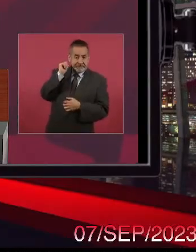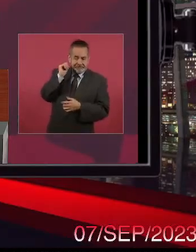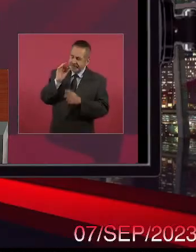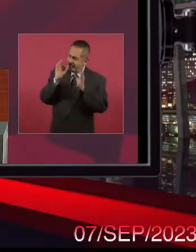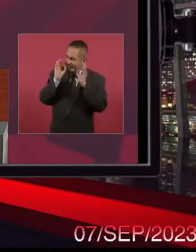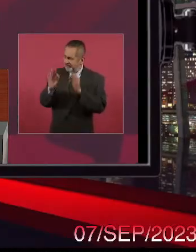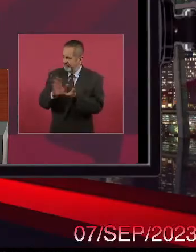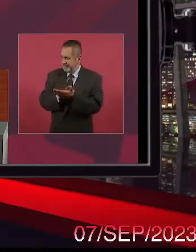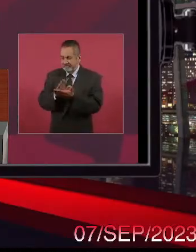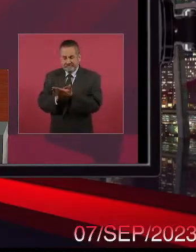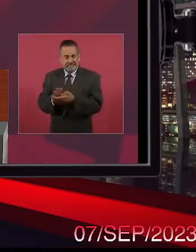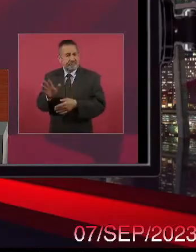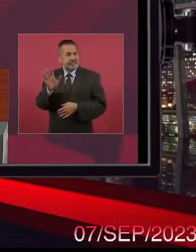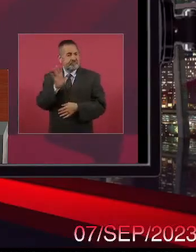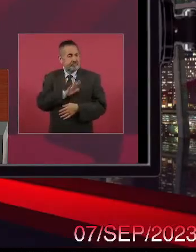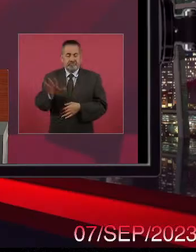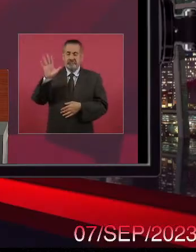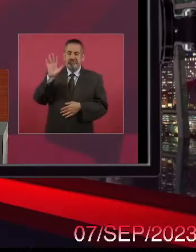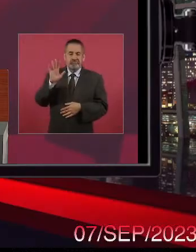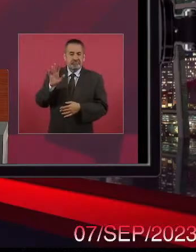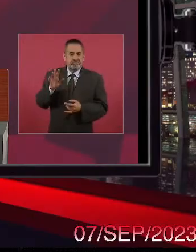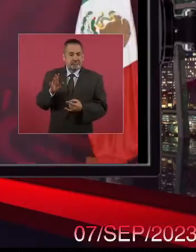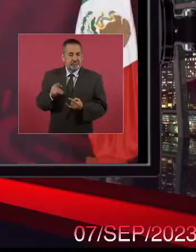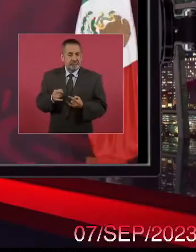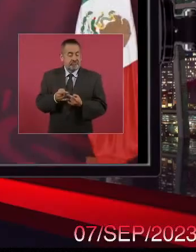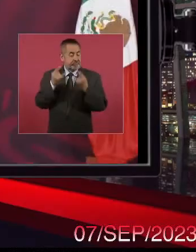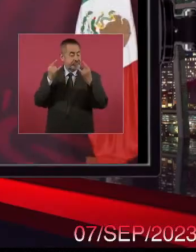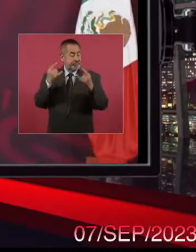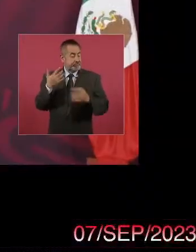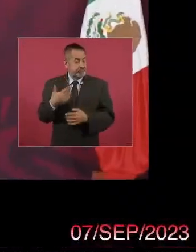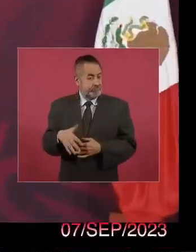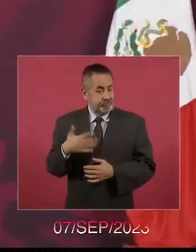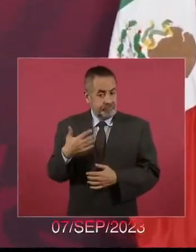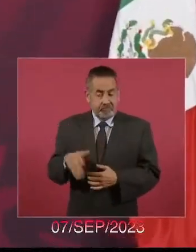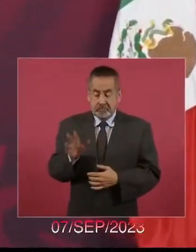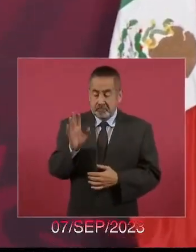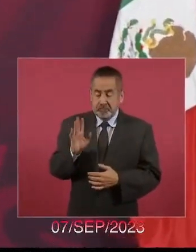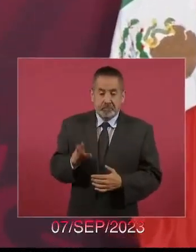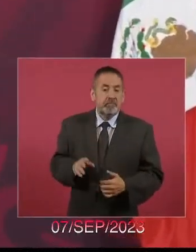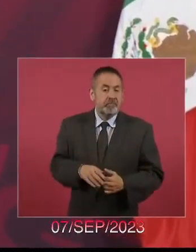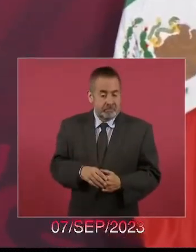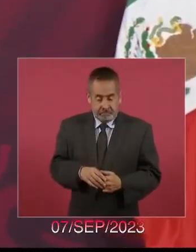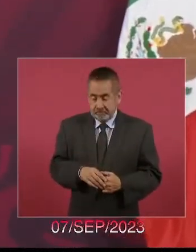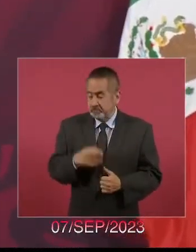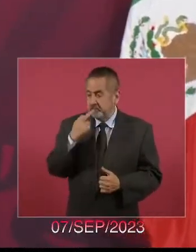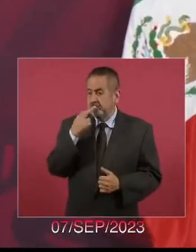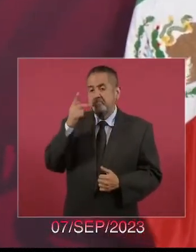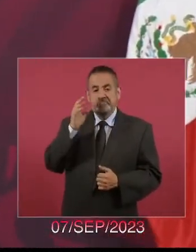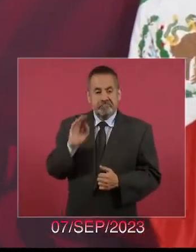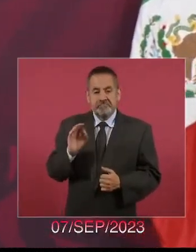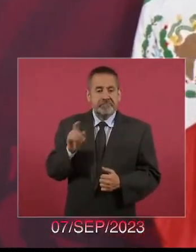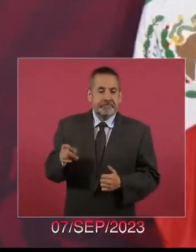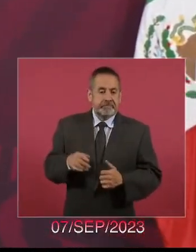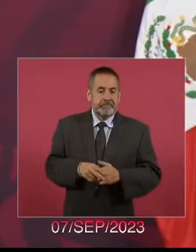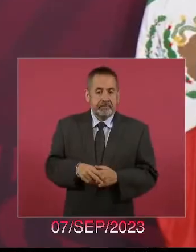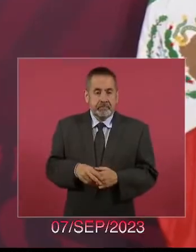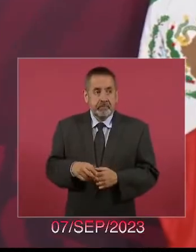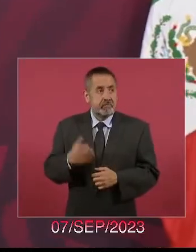Es algo histórico,